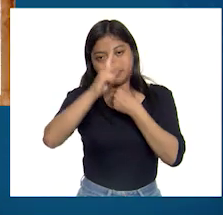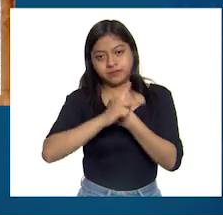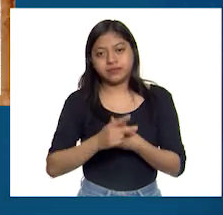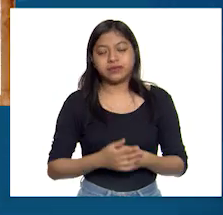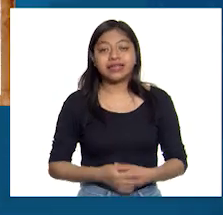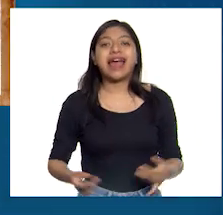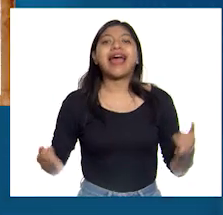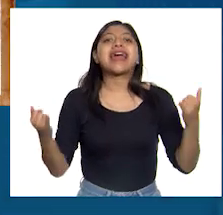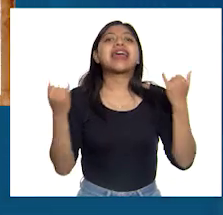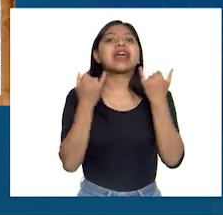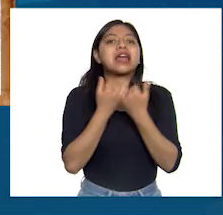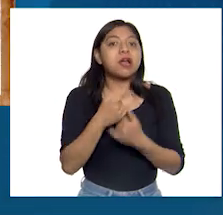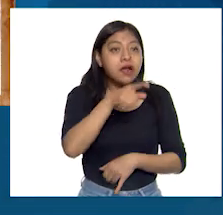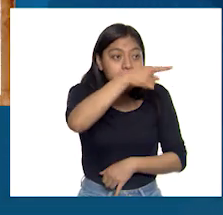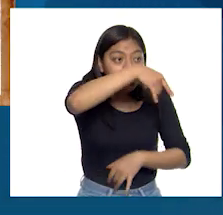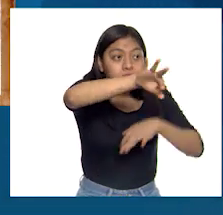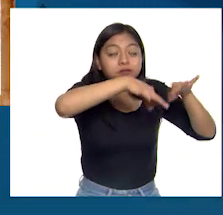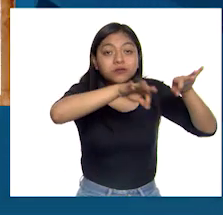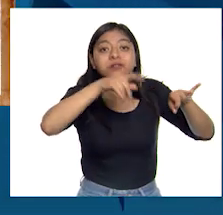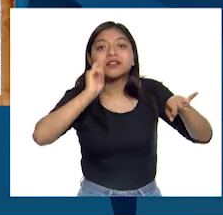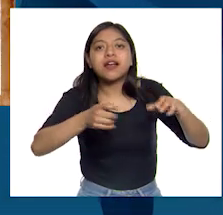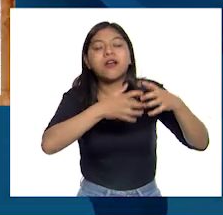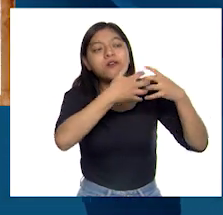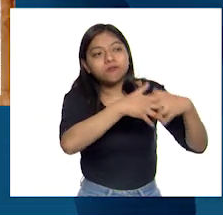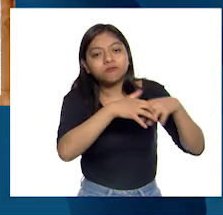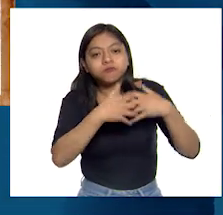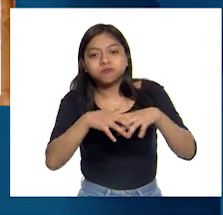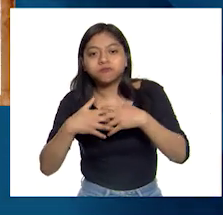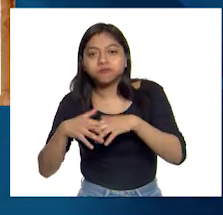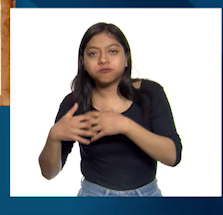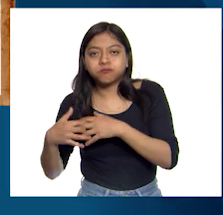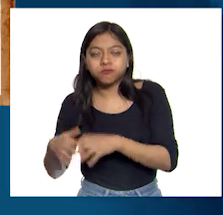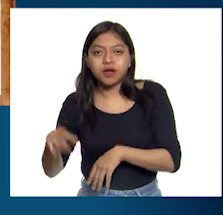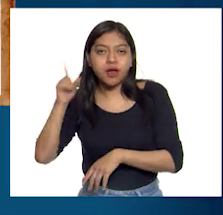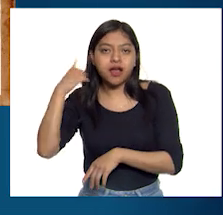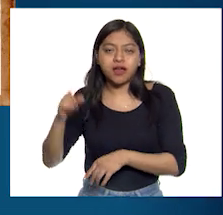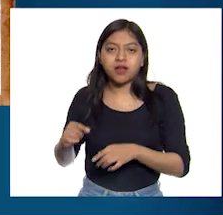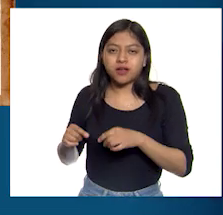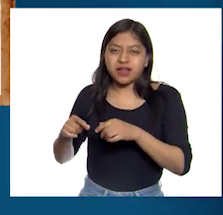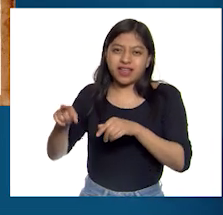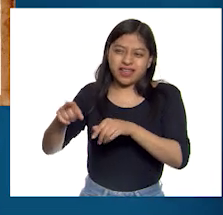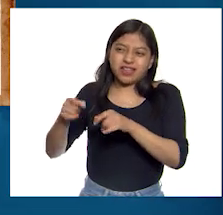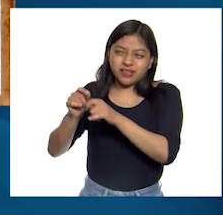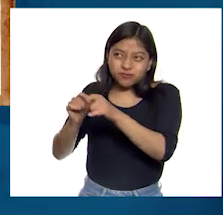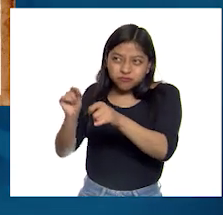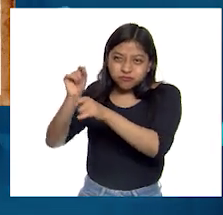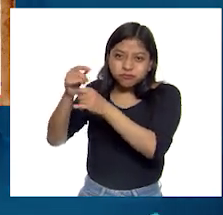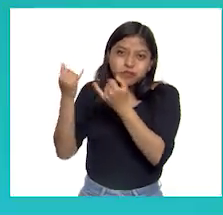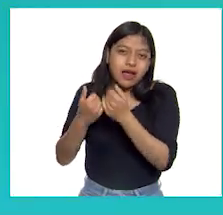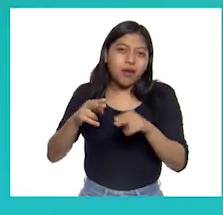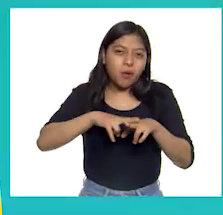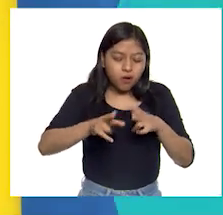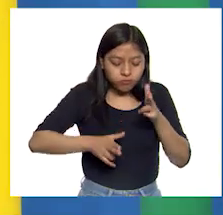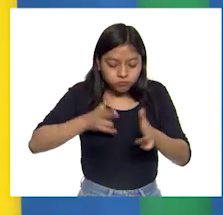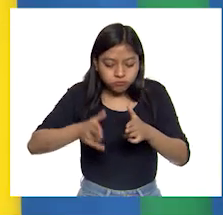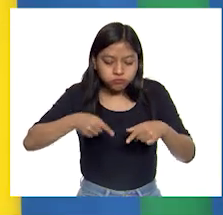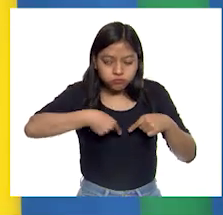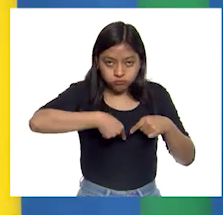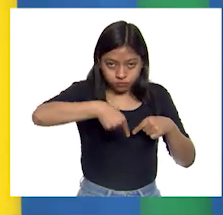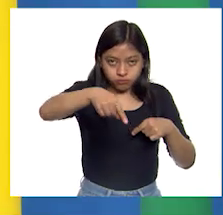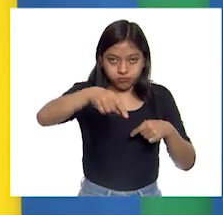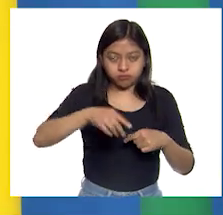migraran y trabajaran en el campo de Estados Unidos y de esa forma no perder la producción del país. Así es, exactamente.